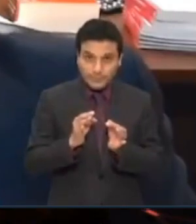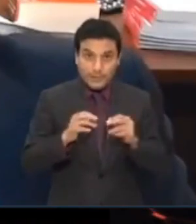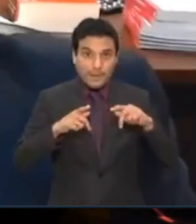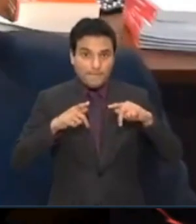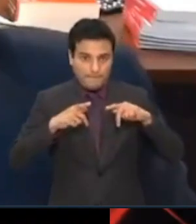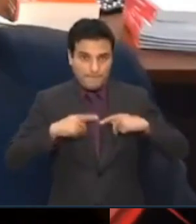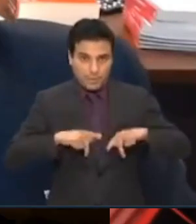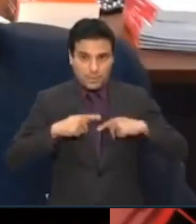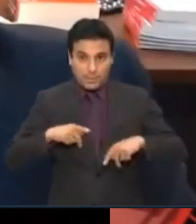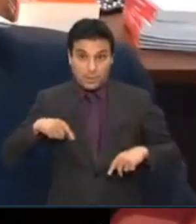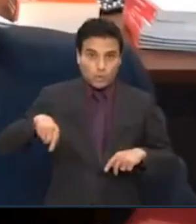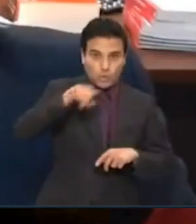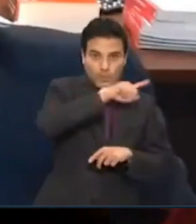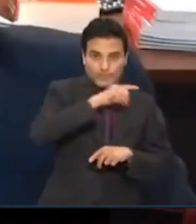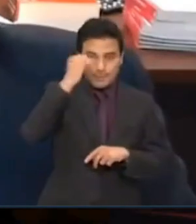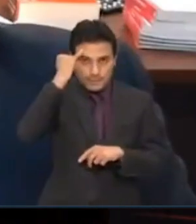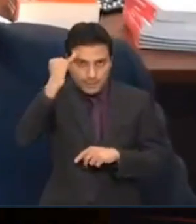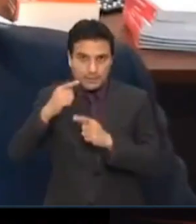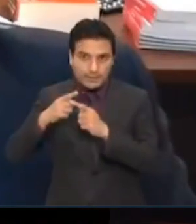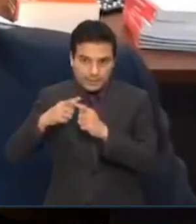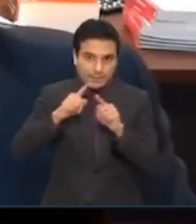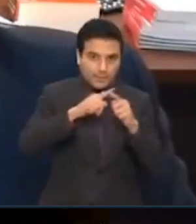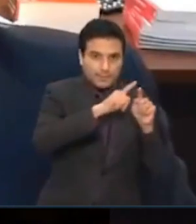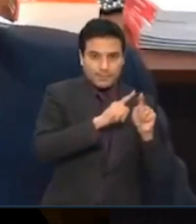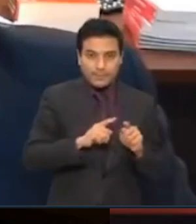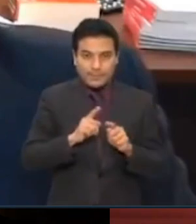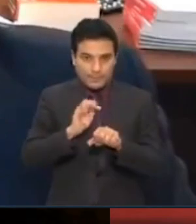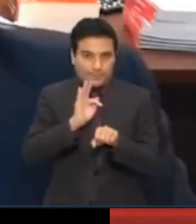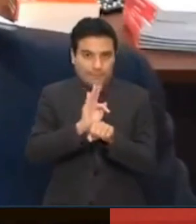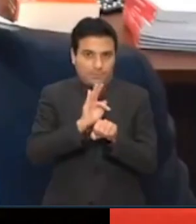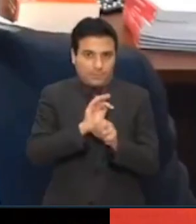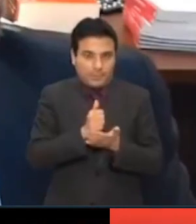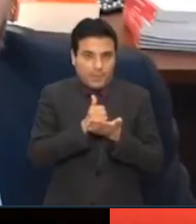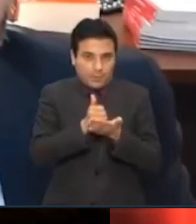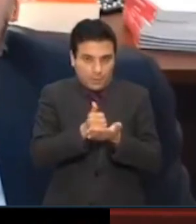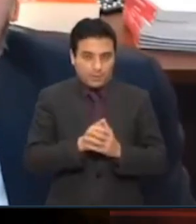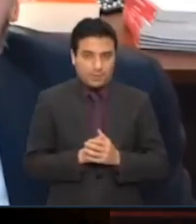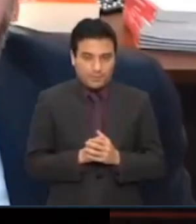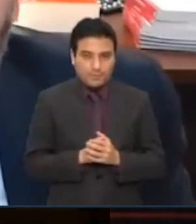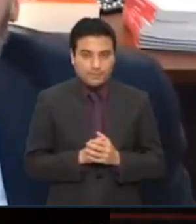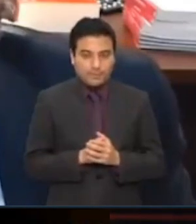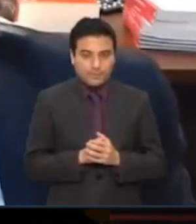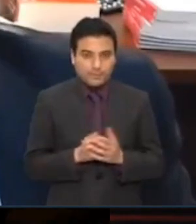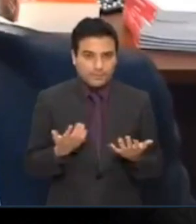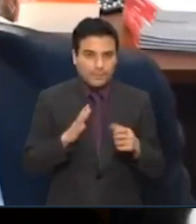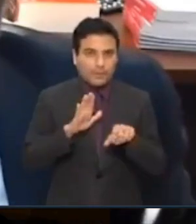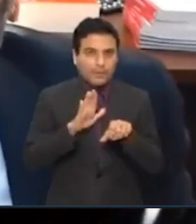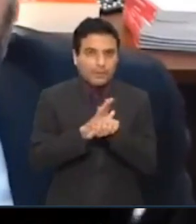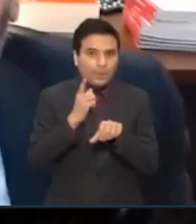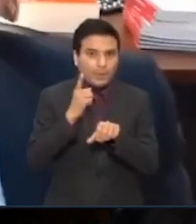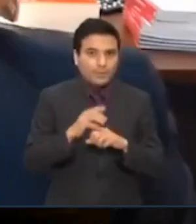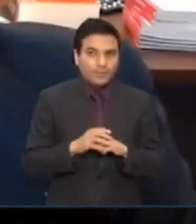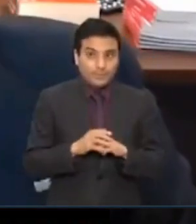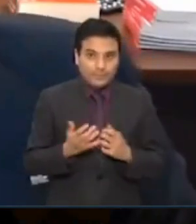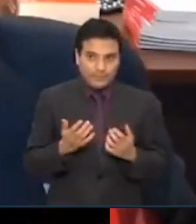en el cuerpo de ciudadanos que son representados en la medida en la que estos serán quienes serán